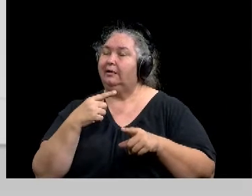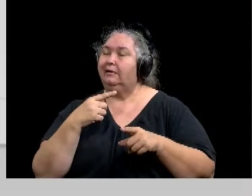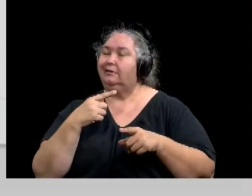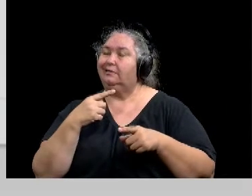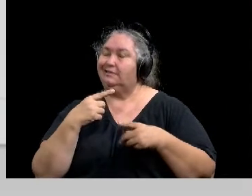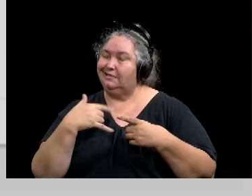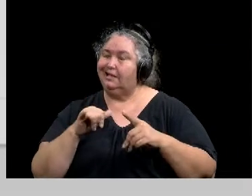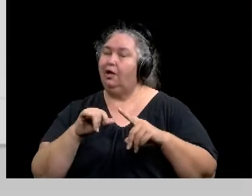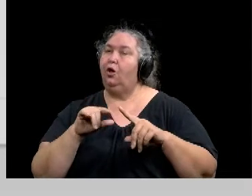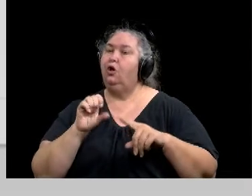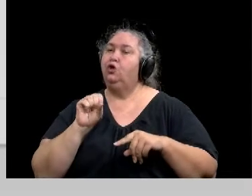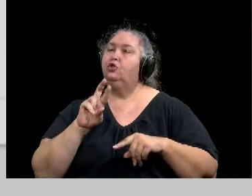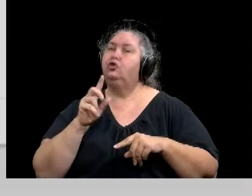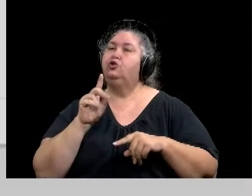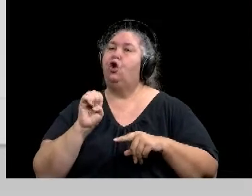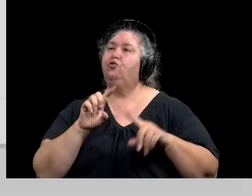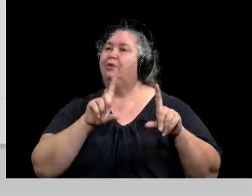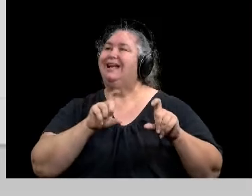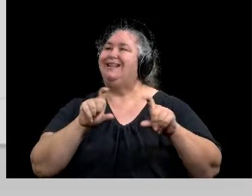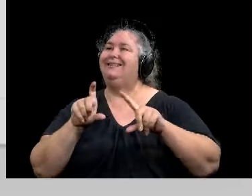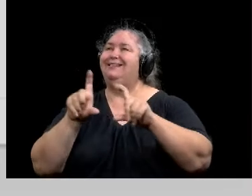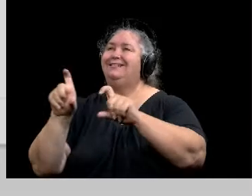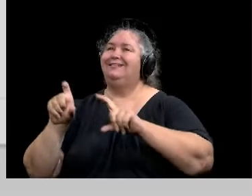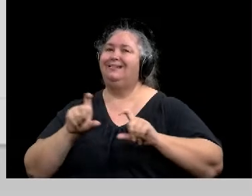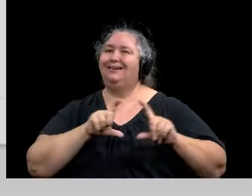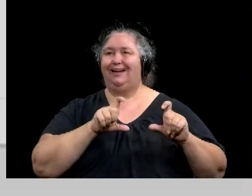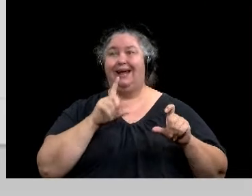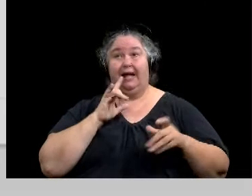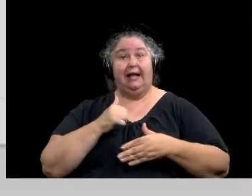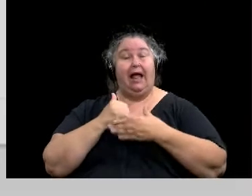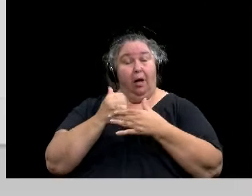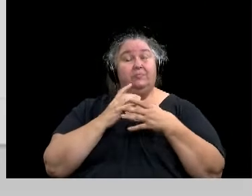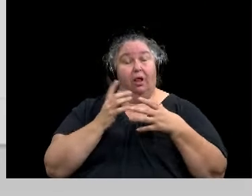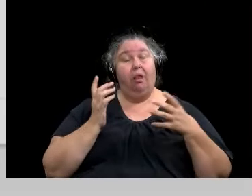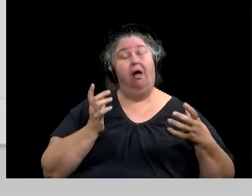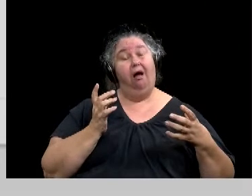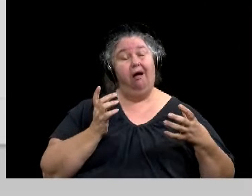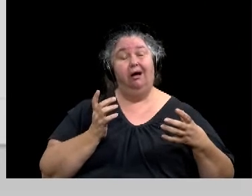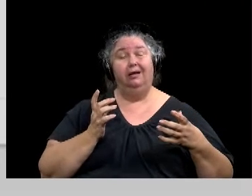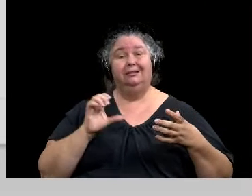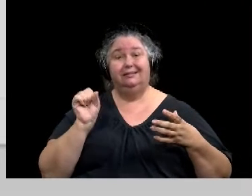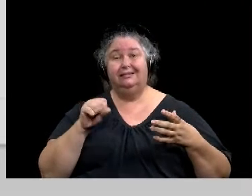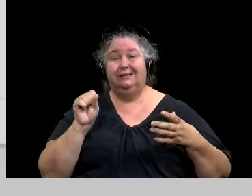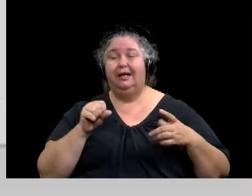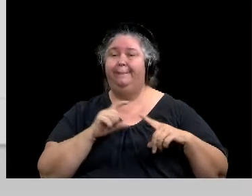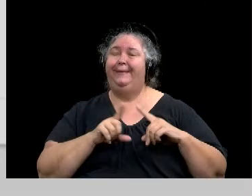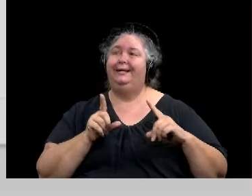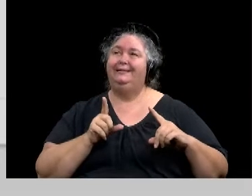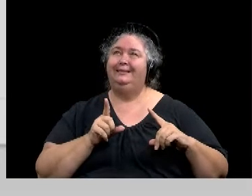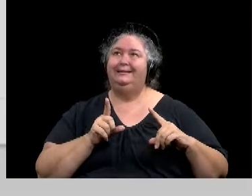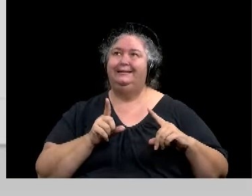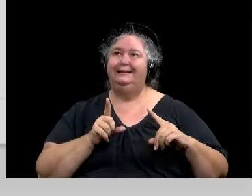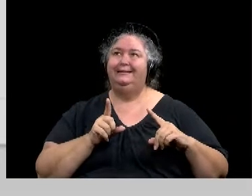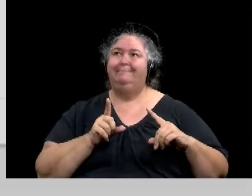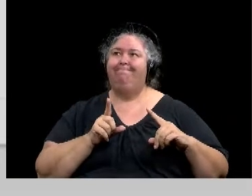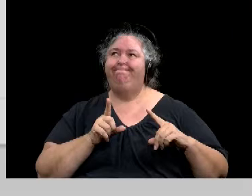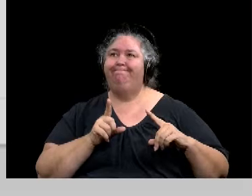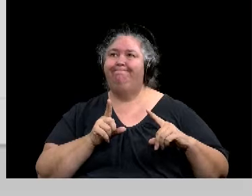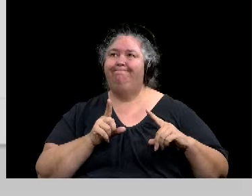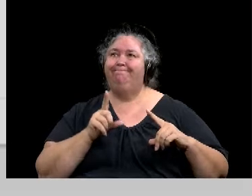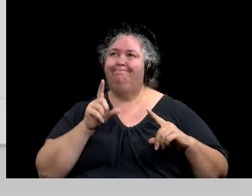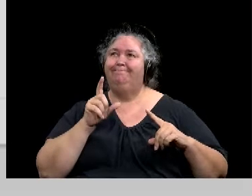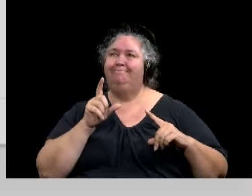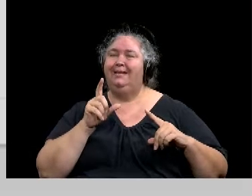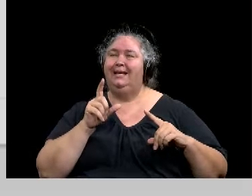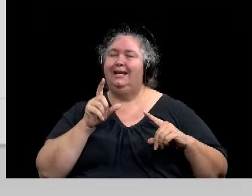en nuestras pruebas masivas y las pruebas han ayudado mucho no